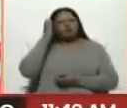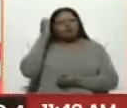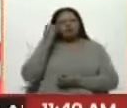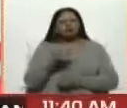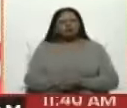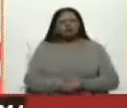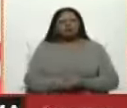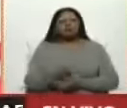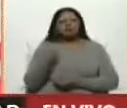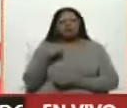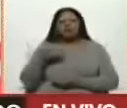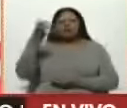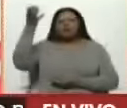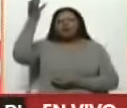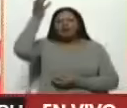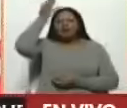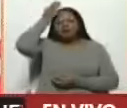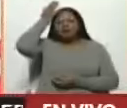tienen reyes,